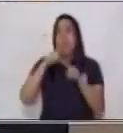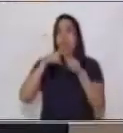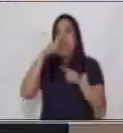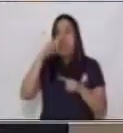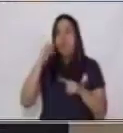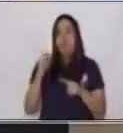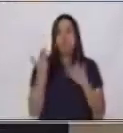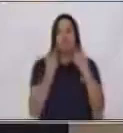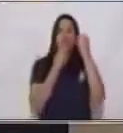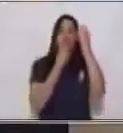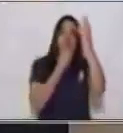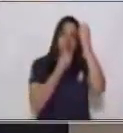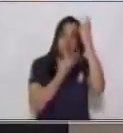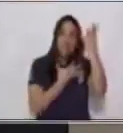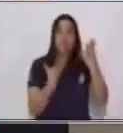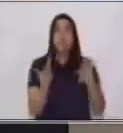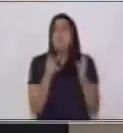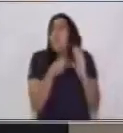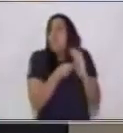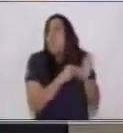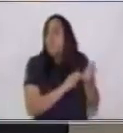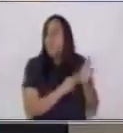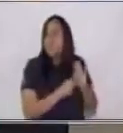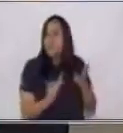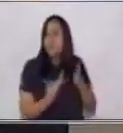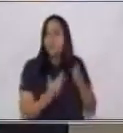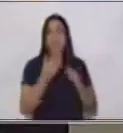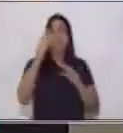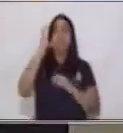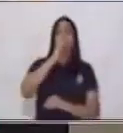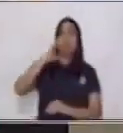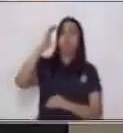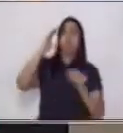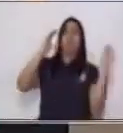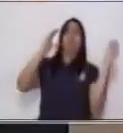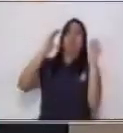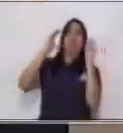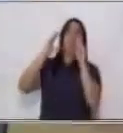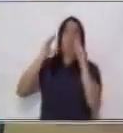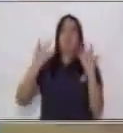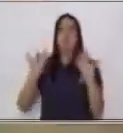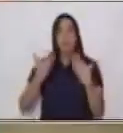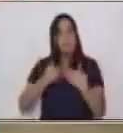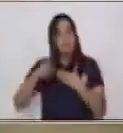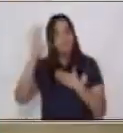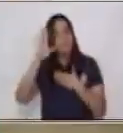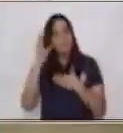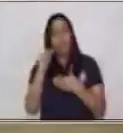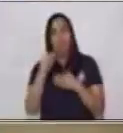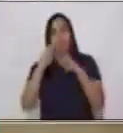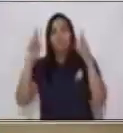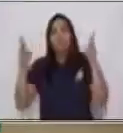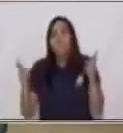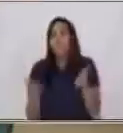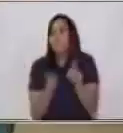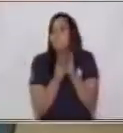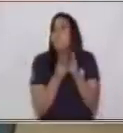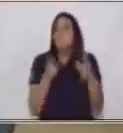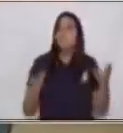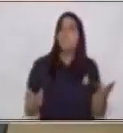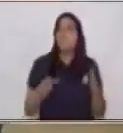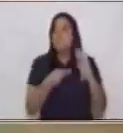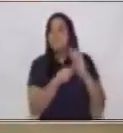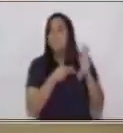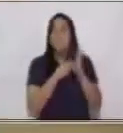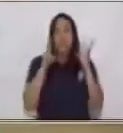No hagas no redactes un párrafo grande o largo o extenso, sino hazlo breve. ¿Qué es un texto informativo?